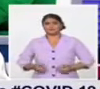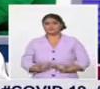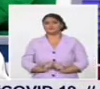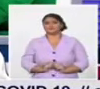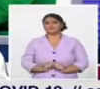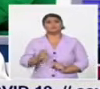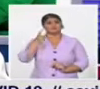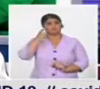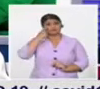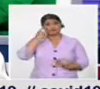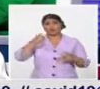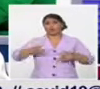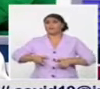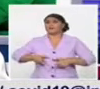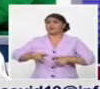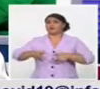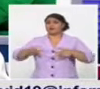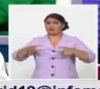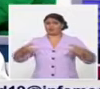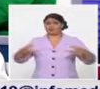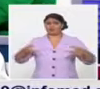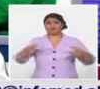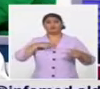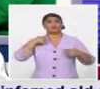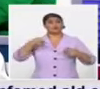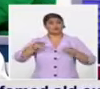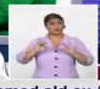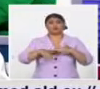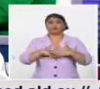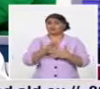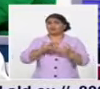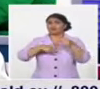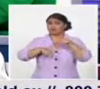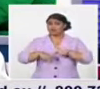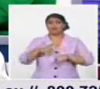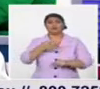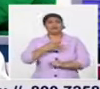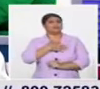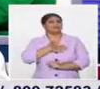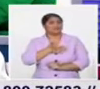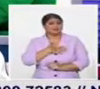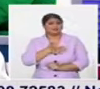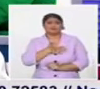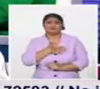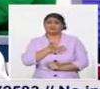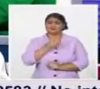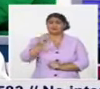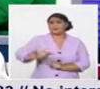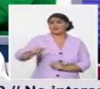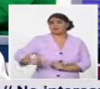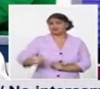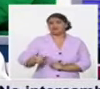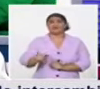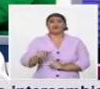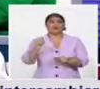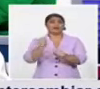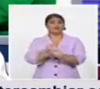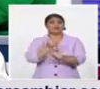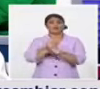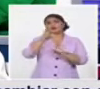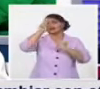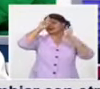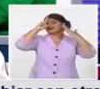lamenta mucho, no solo por el personal de salud y los familiares en primer lugar y sus amistades, sino también por